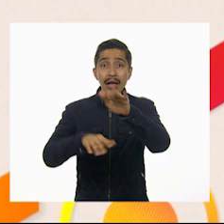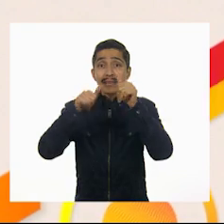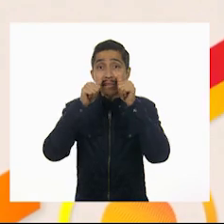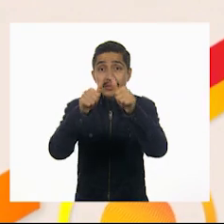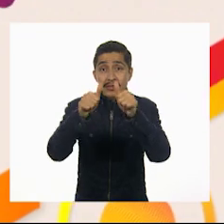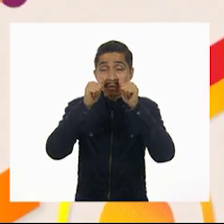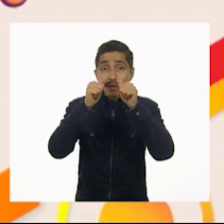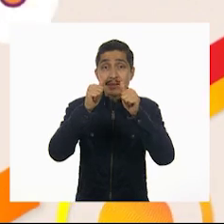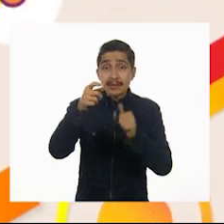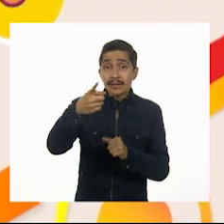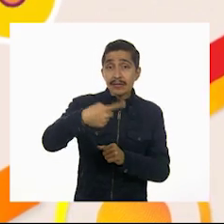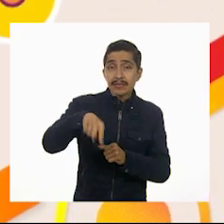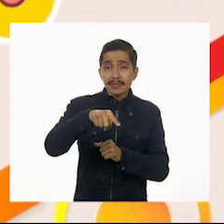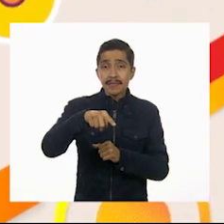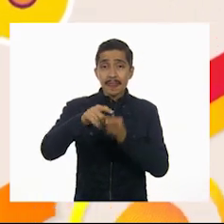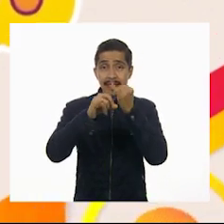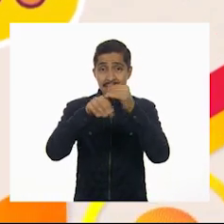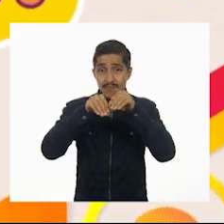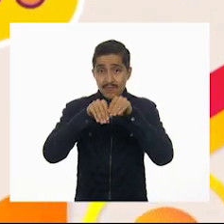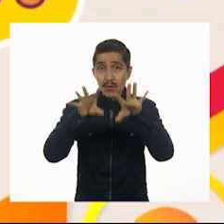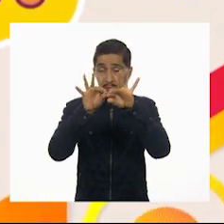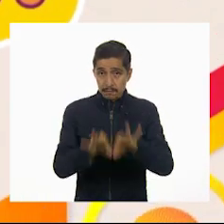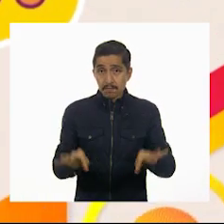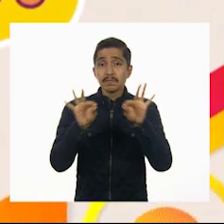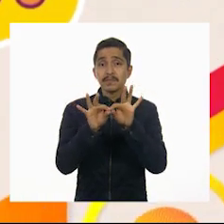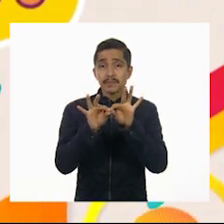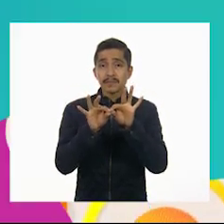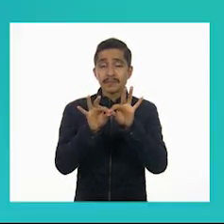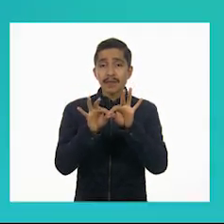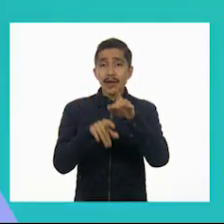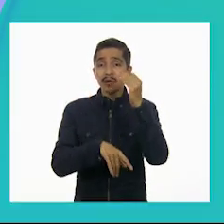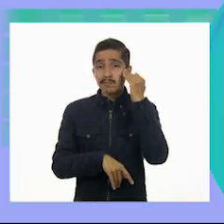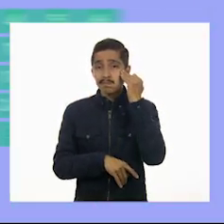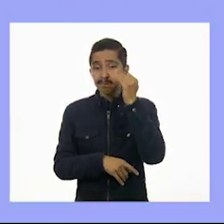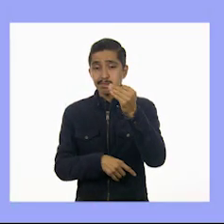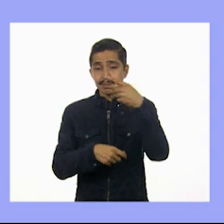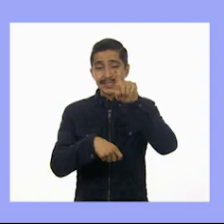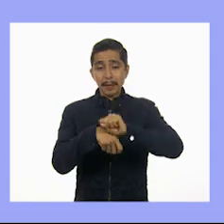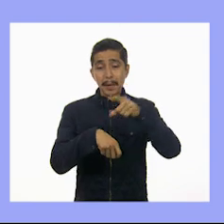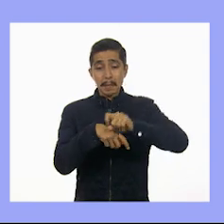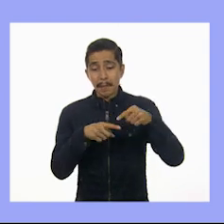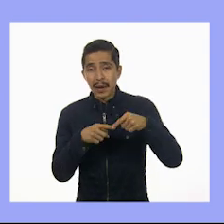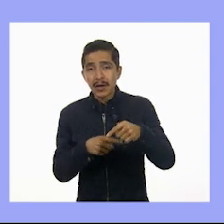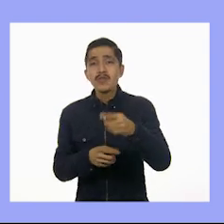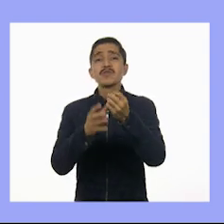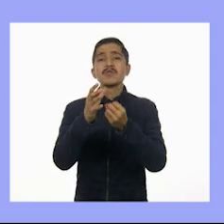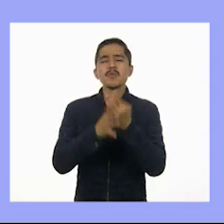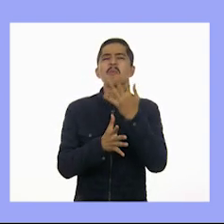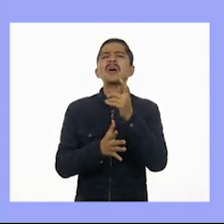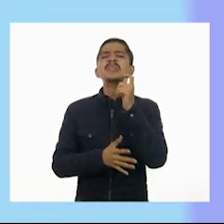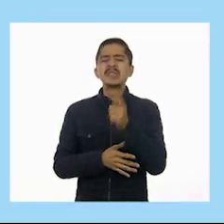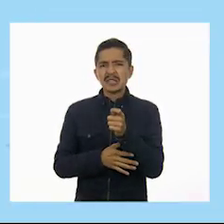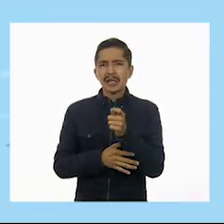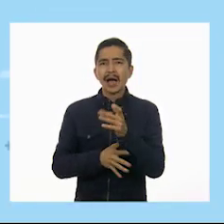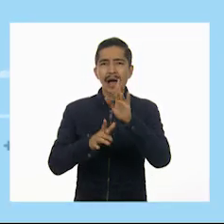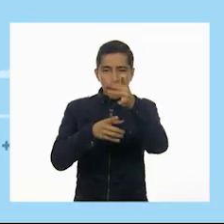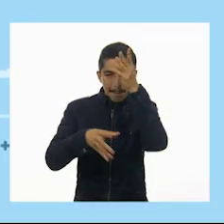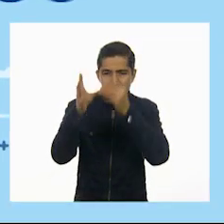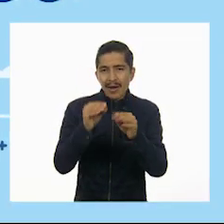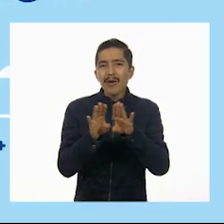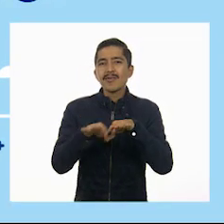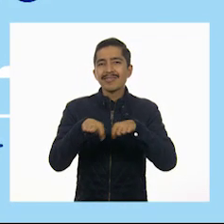Atención, atención. Información importante. Durante estas semanas tendremos un nuevo espacio en donde aprenderemos